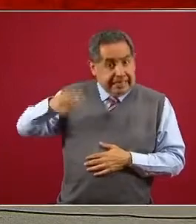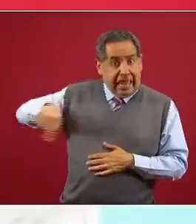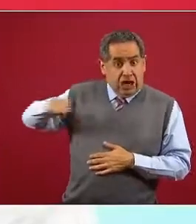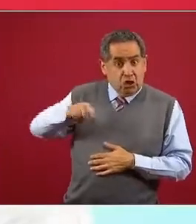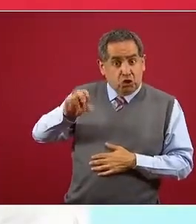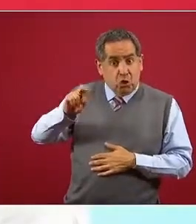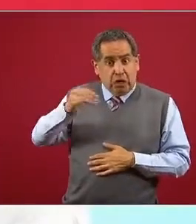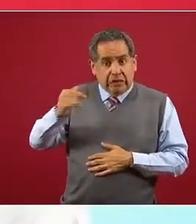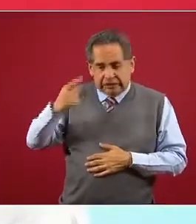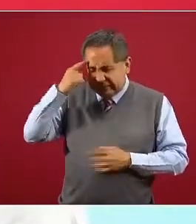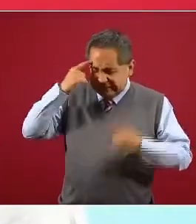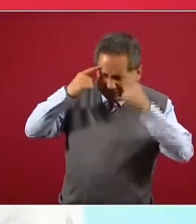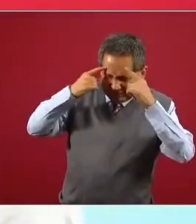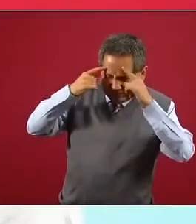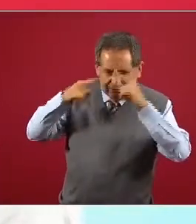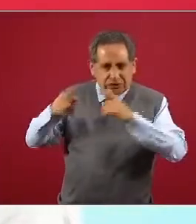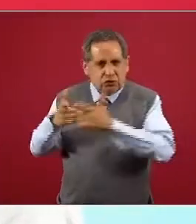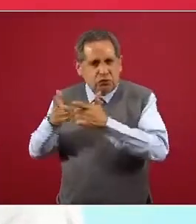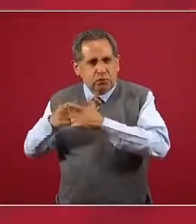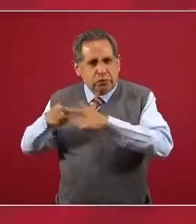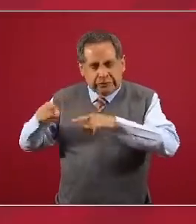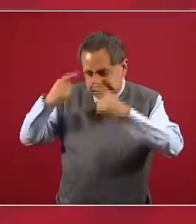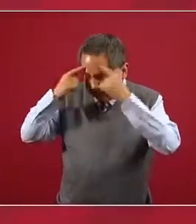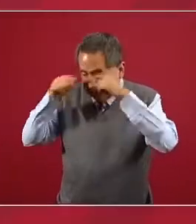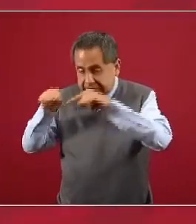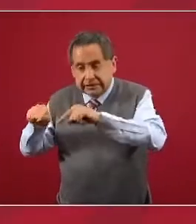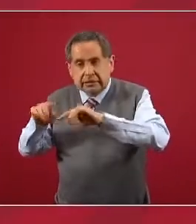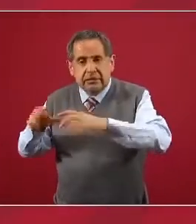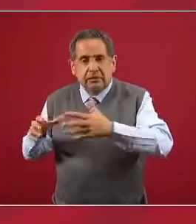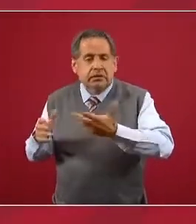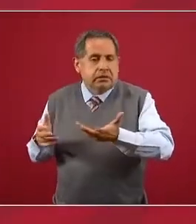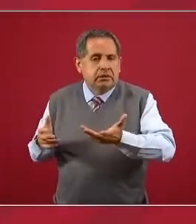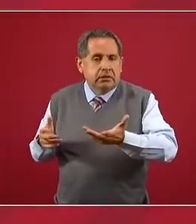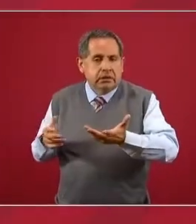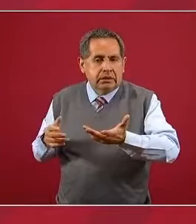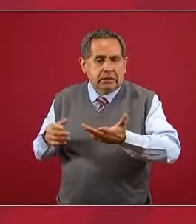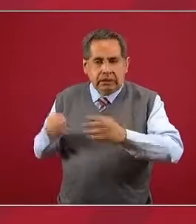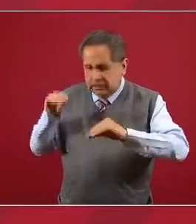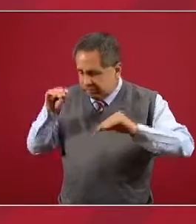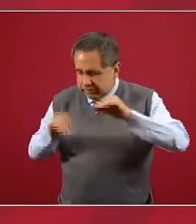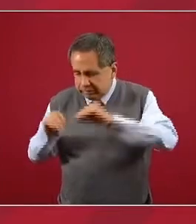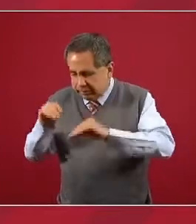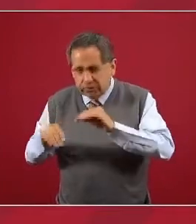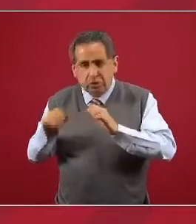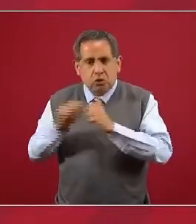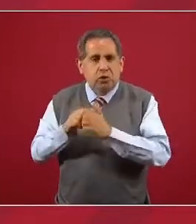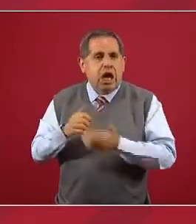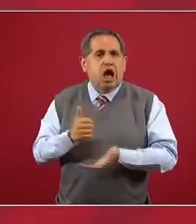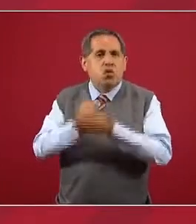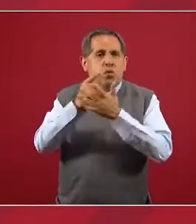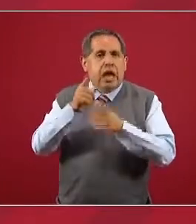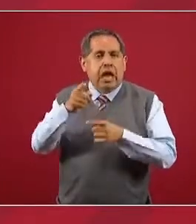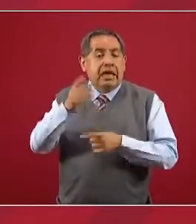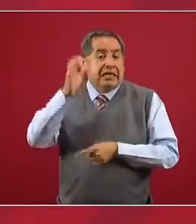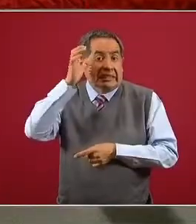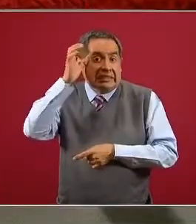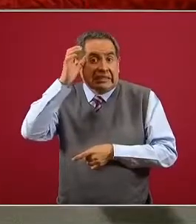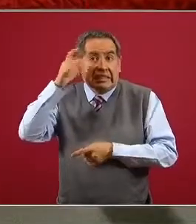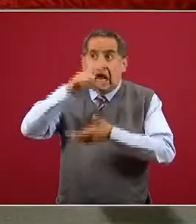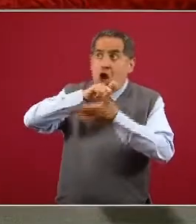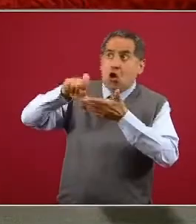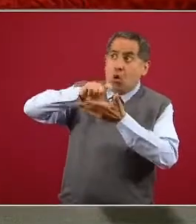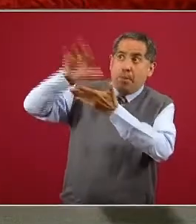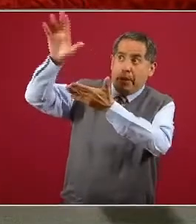de adquisiciones que en su momento se hicieron y que se lograron con este puente aéreo desde China y la compra en